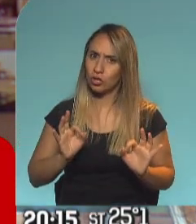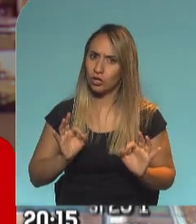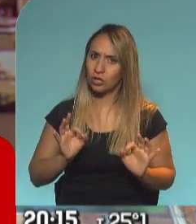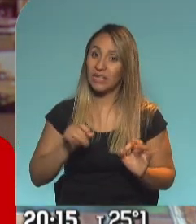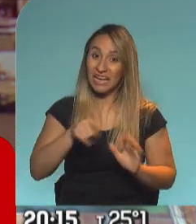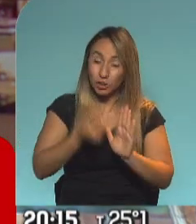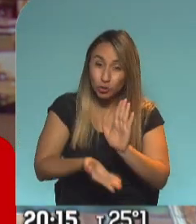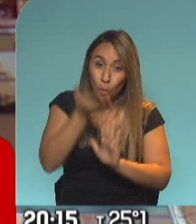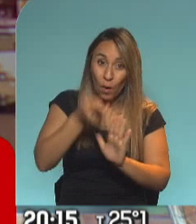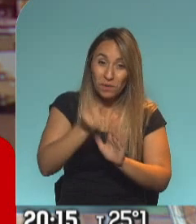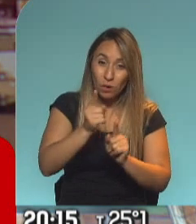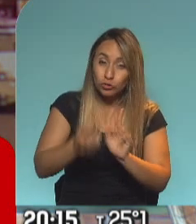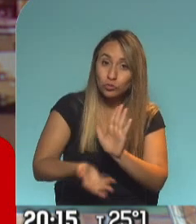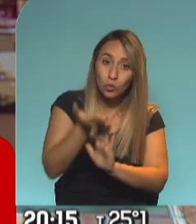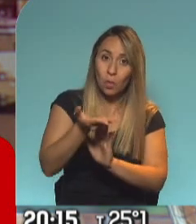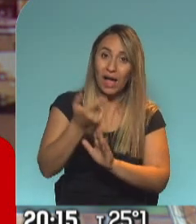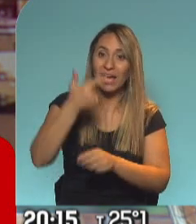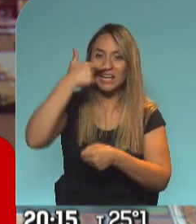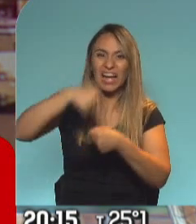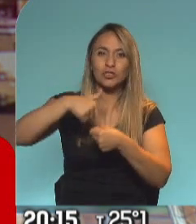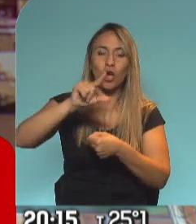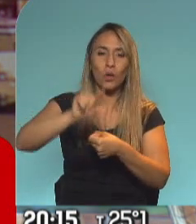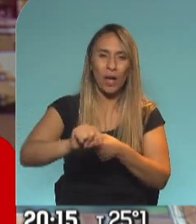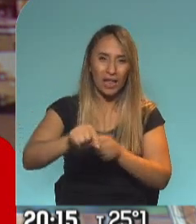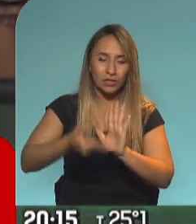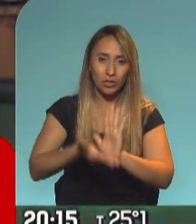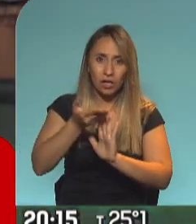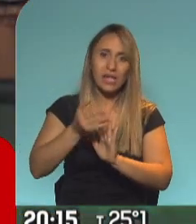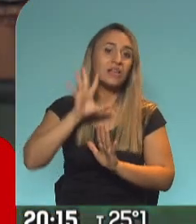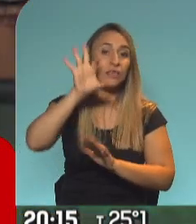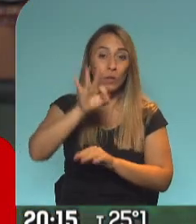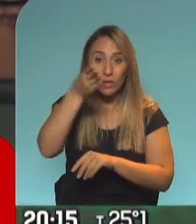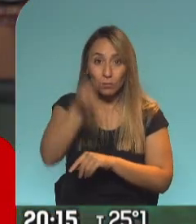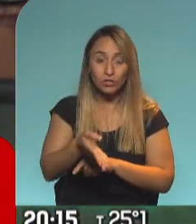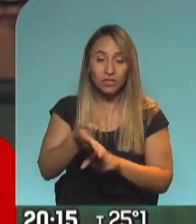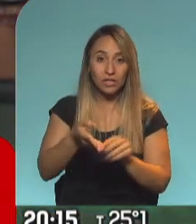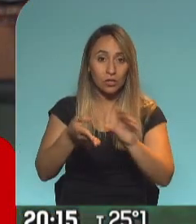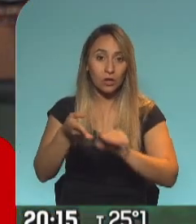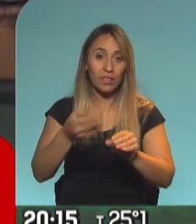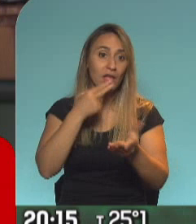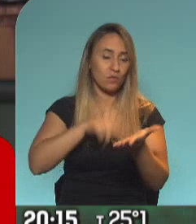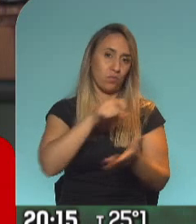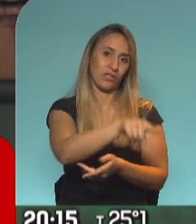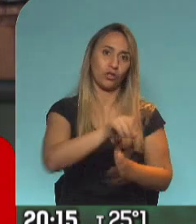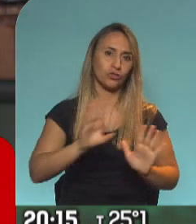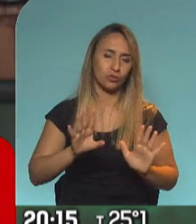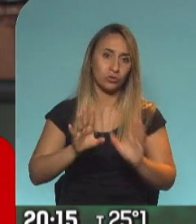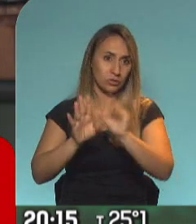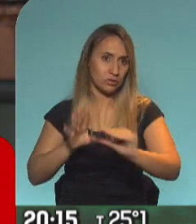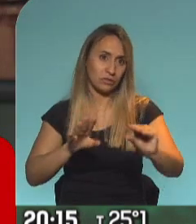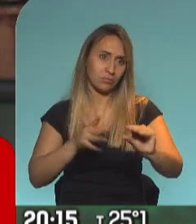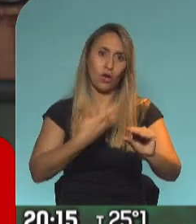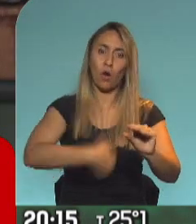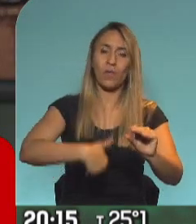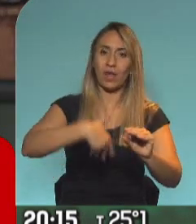esa suba del gasoil, el 50% es impuestos. Se lo llevó el